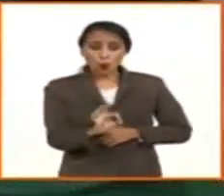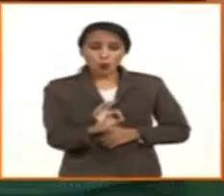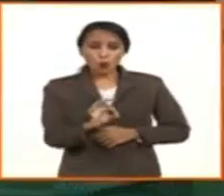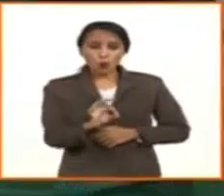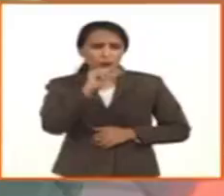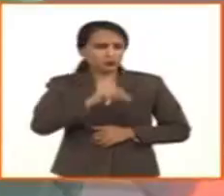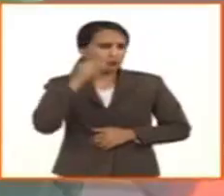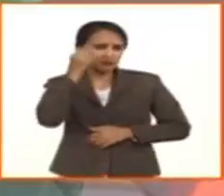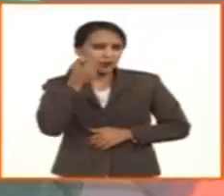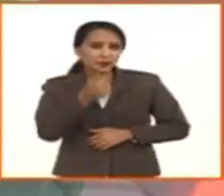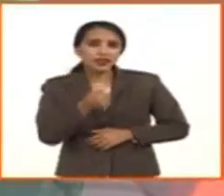el humanismo por delante